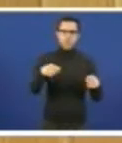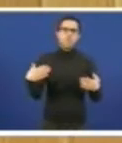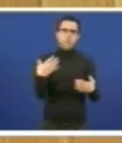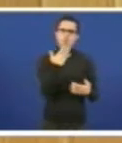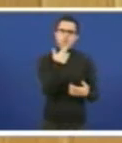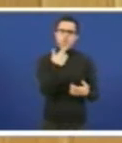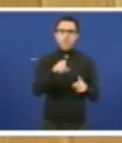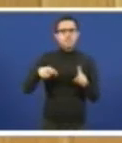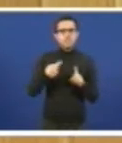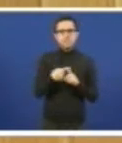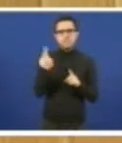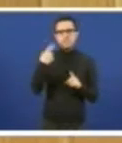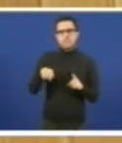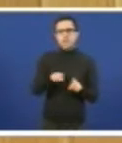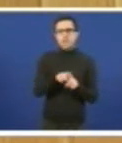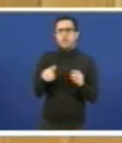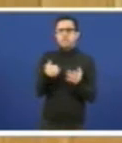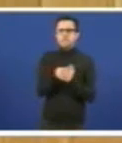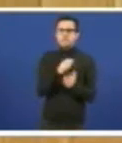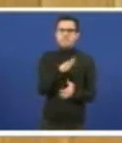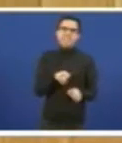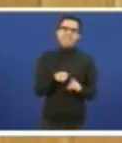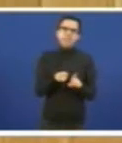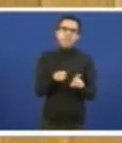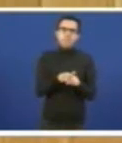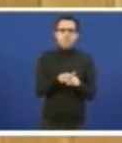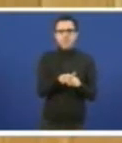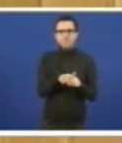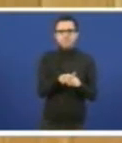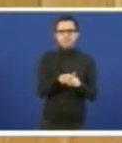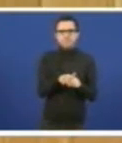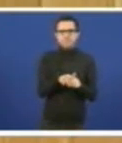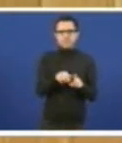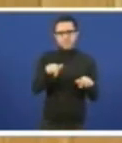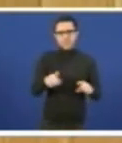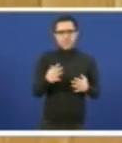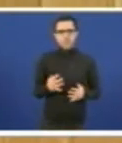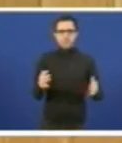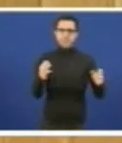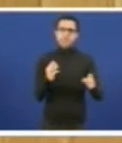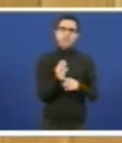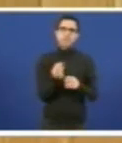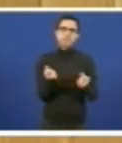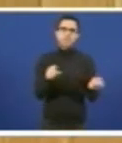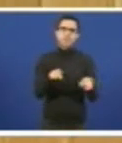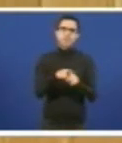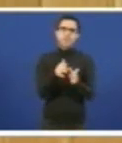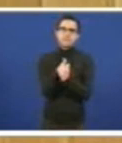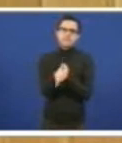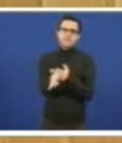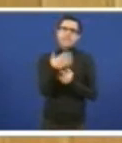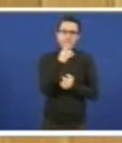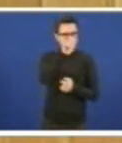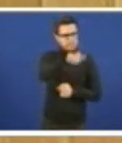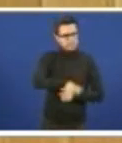que case semella fora de lugar tentar neste breve espacio parlamentario dar conta dunha das personalidades máis importantes